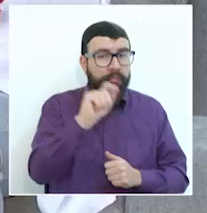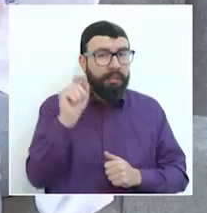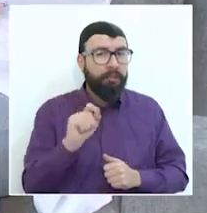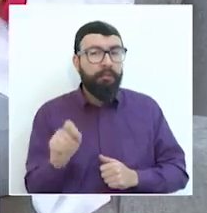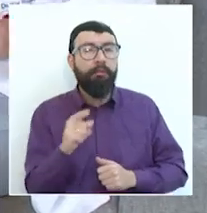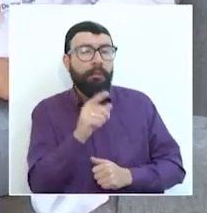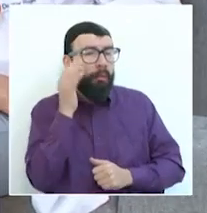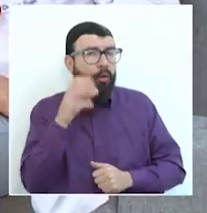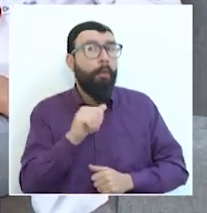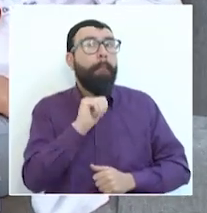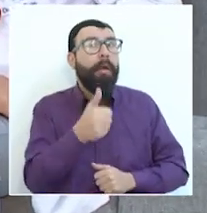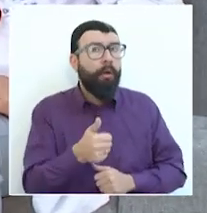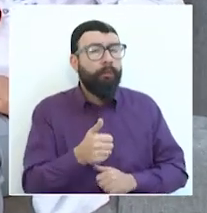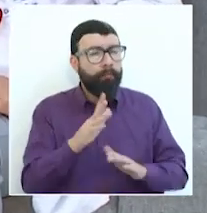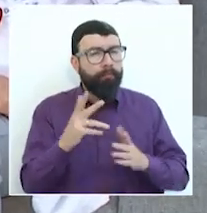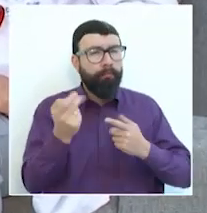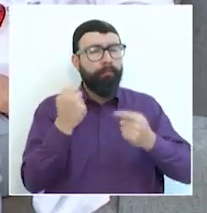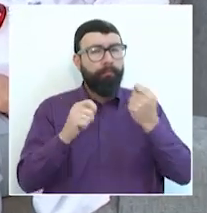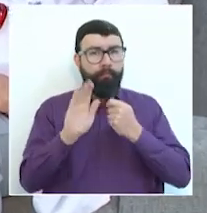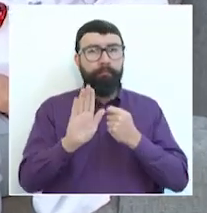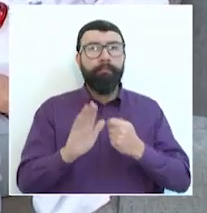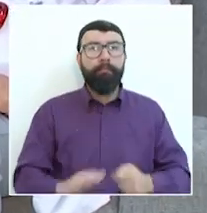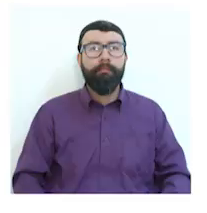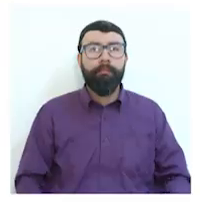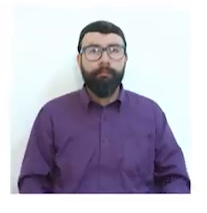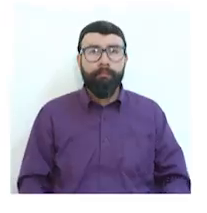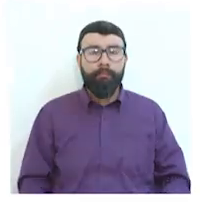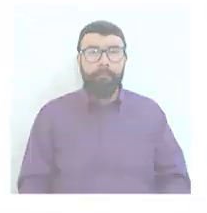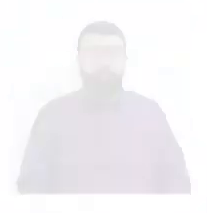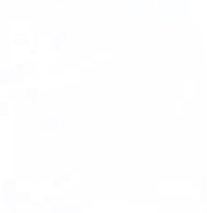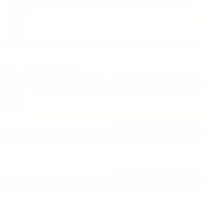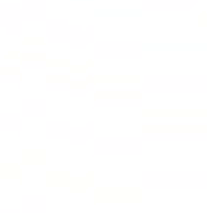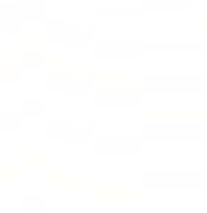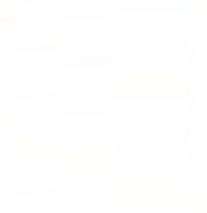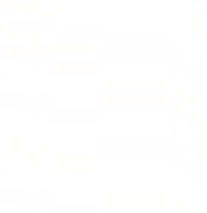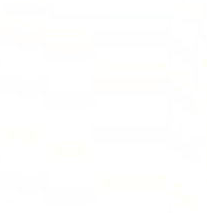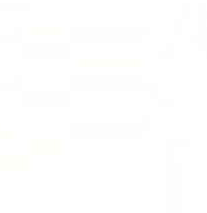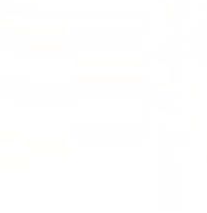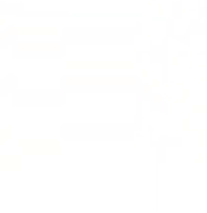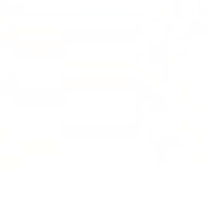empeorar? Después de este corte comerciales. Ya regresamos.